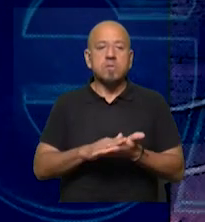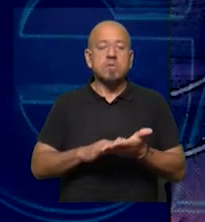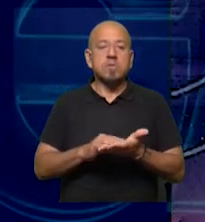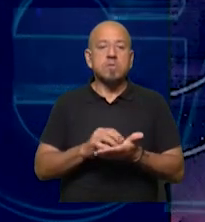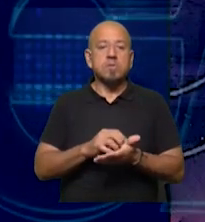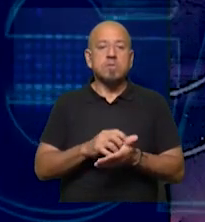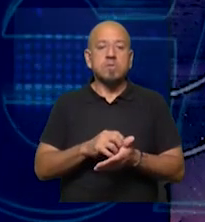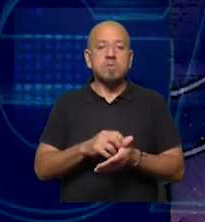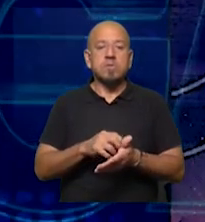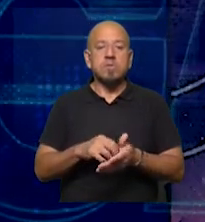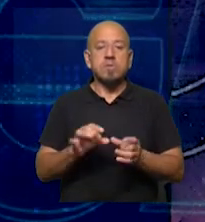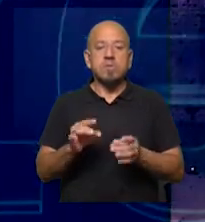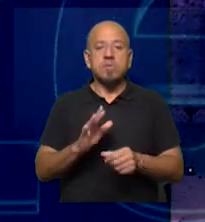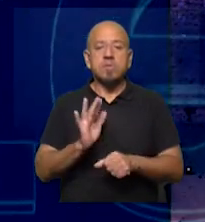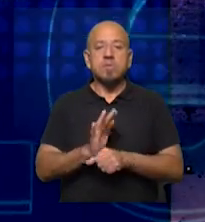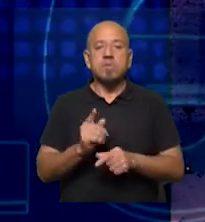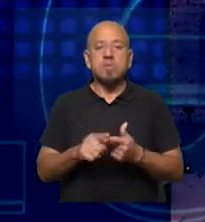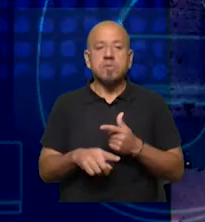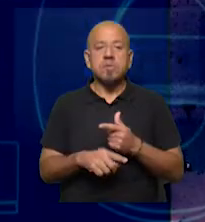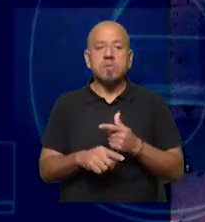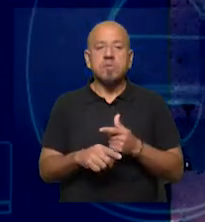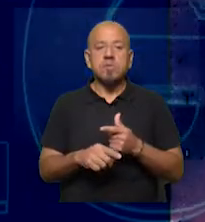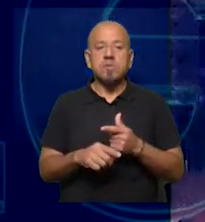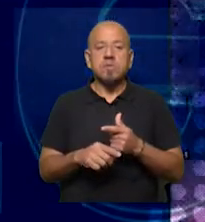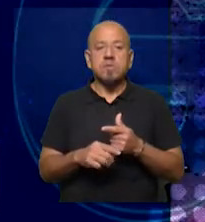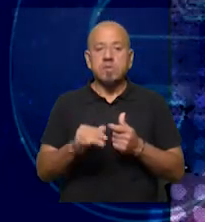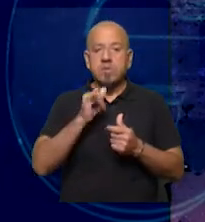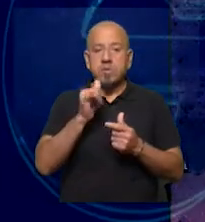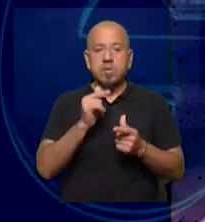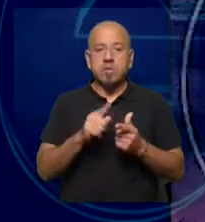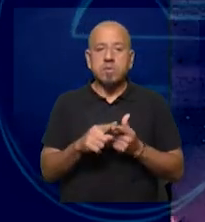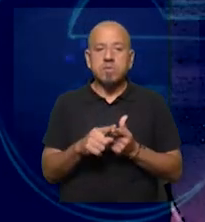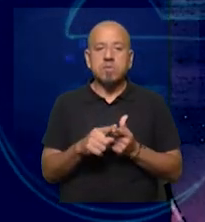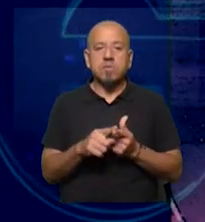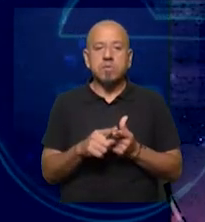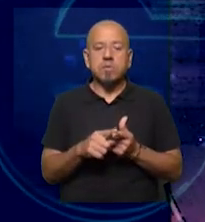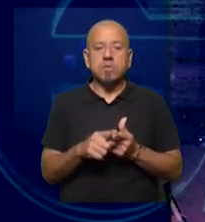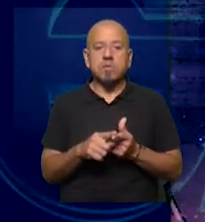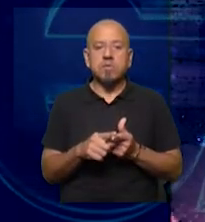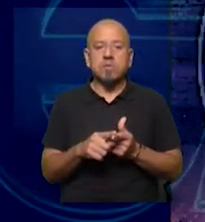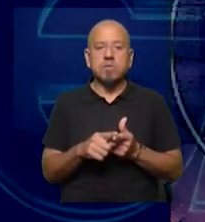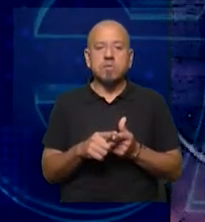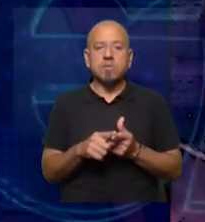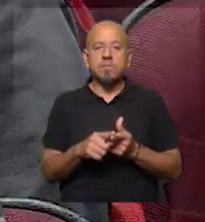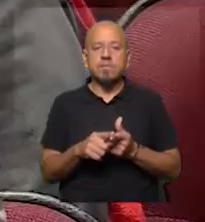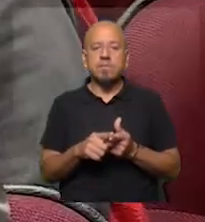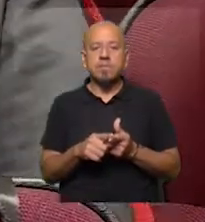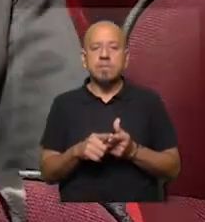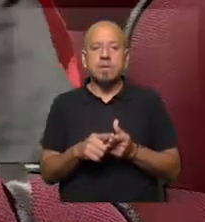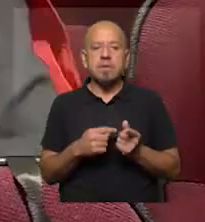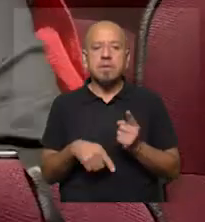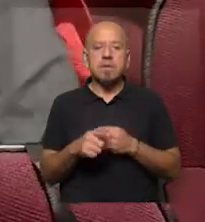están solo los actores, porque no te voy a contar lo que va a pasar. Por supuesto, y de esa otra parte, si te parece, vamos a